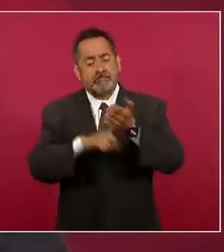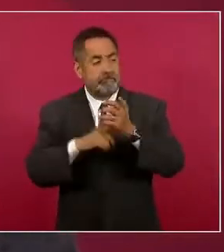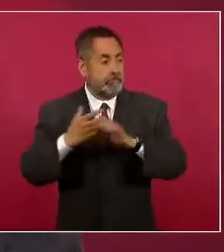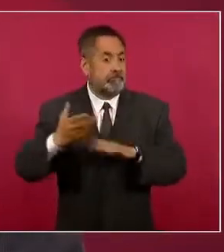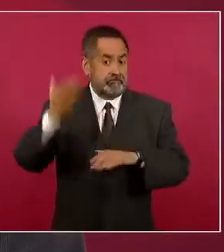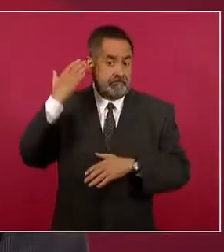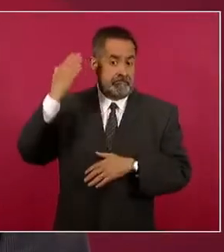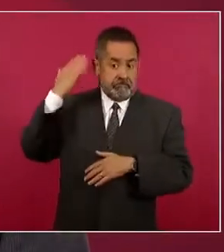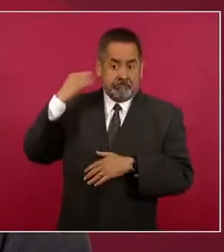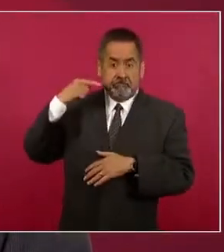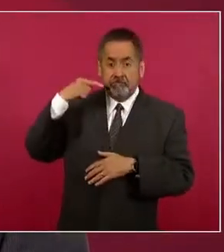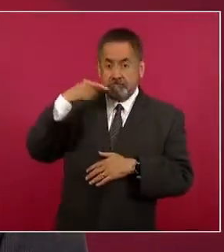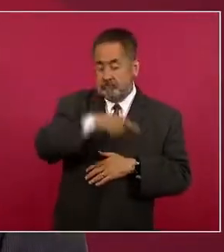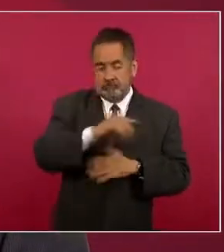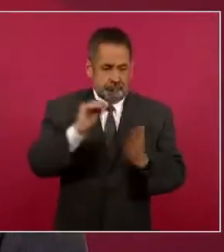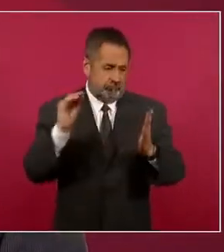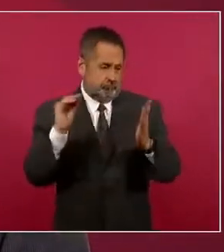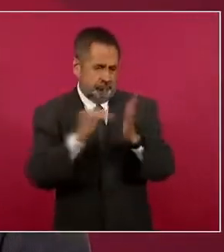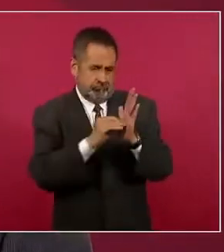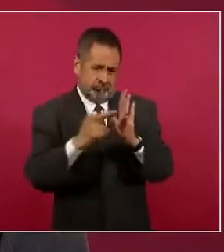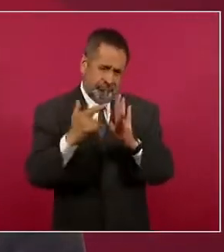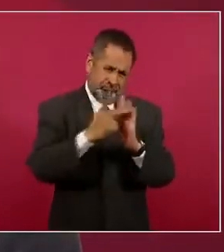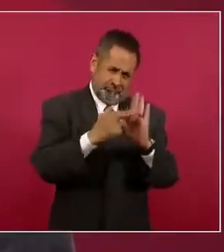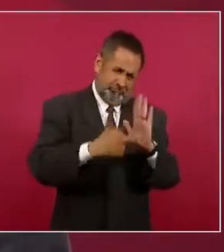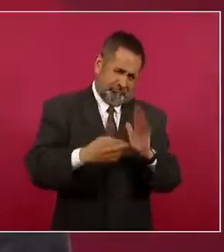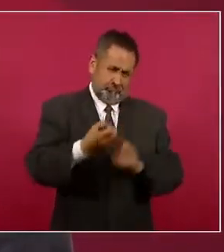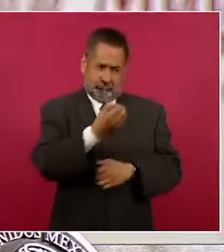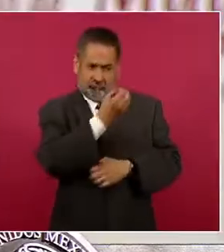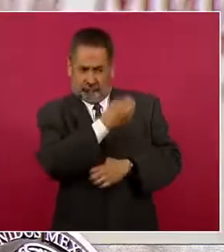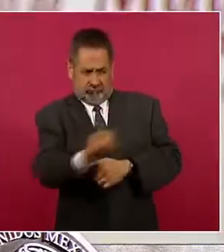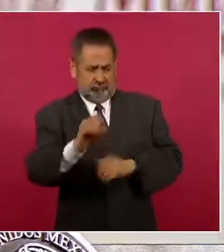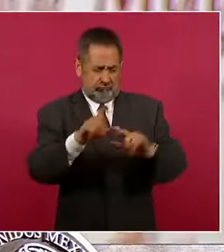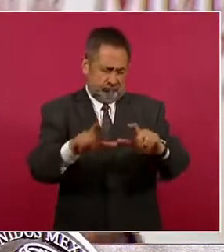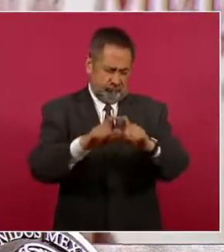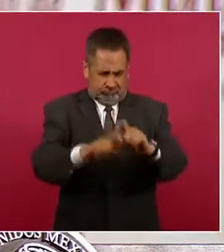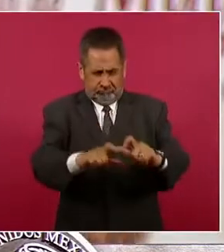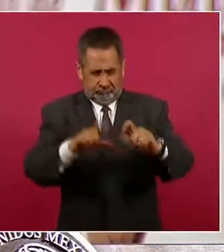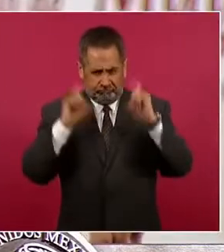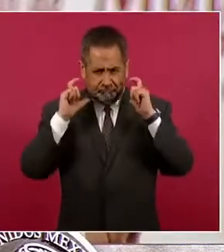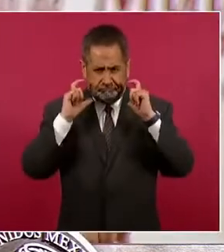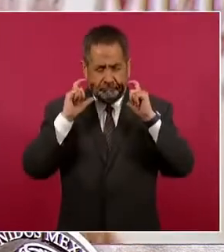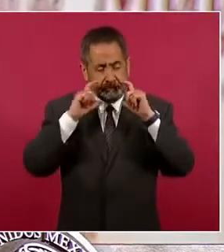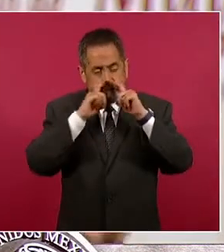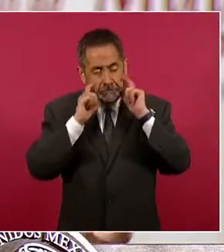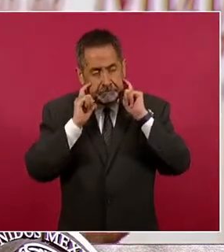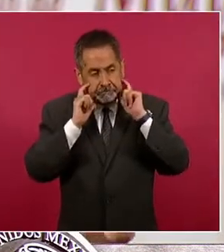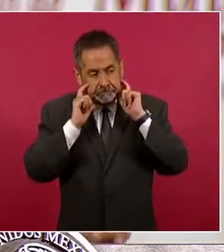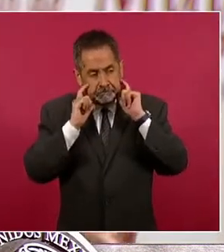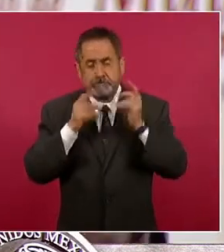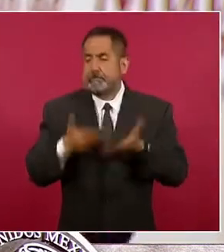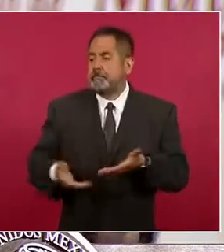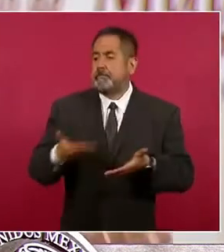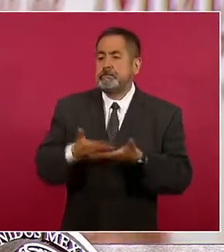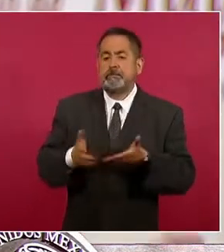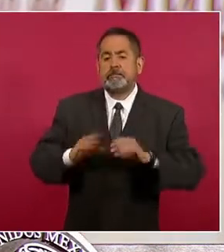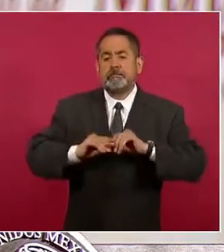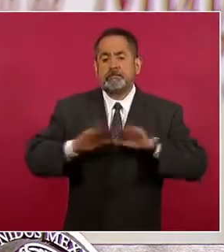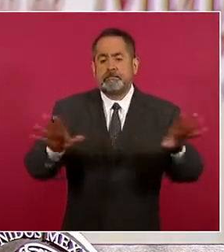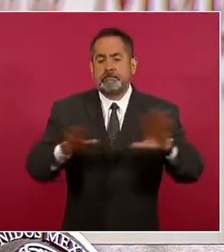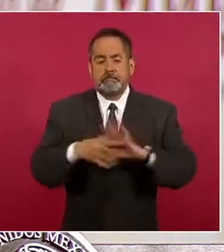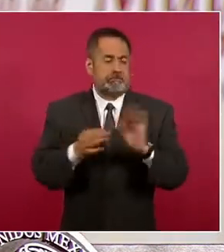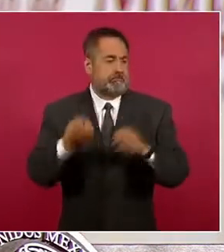momento decidieron establecerlo como una medida obligatoria, hoy se ven en la necesidad de declarar que se retira